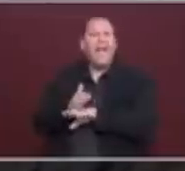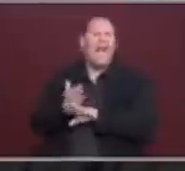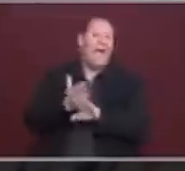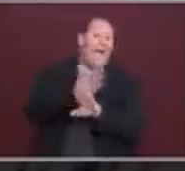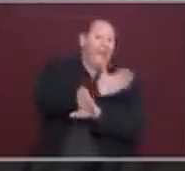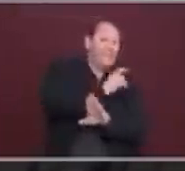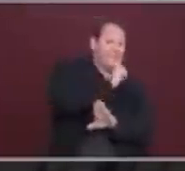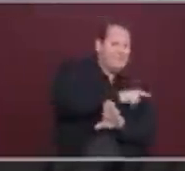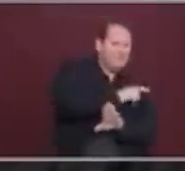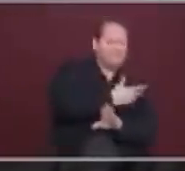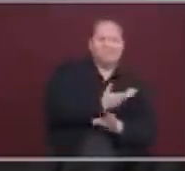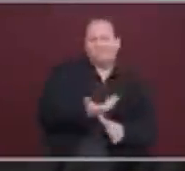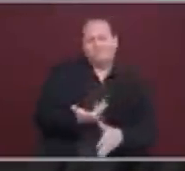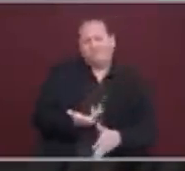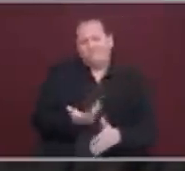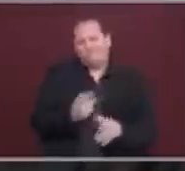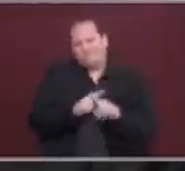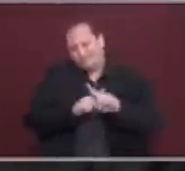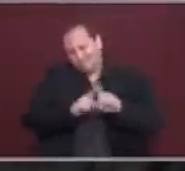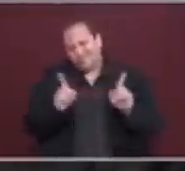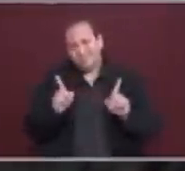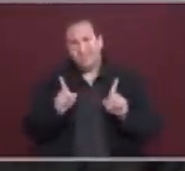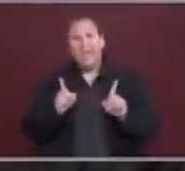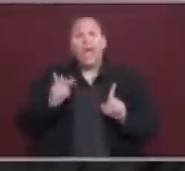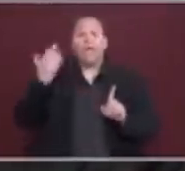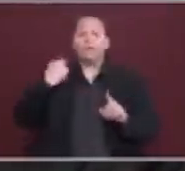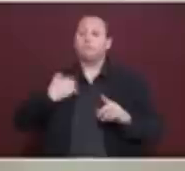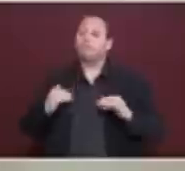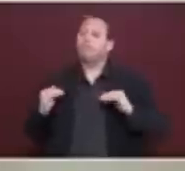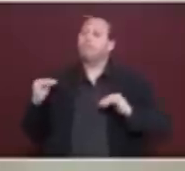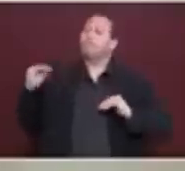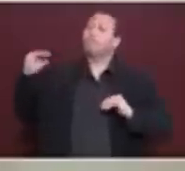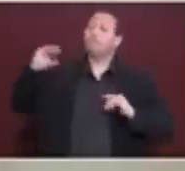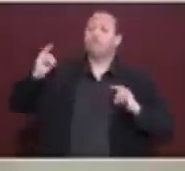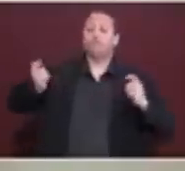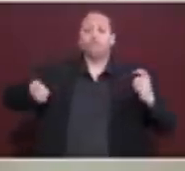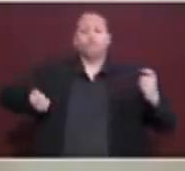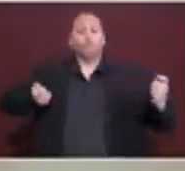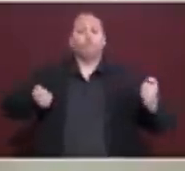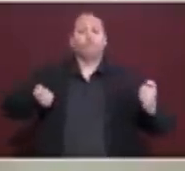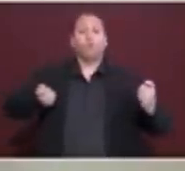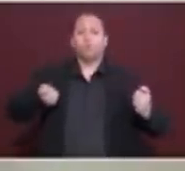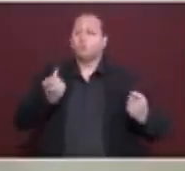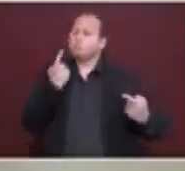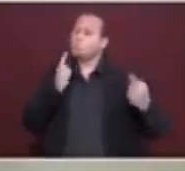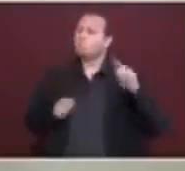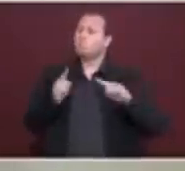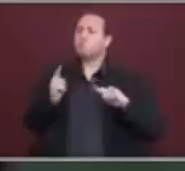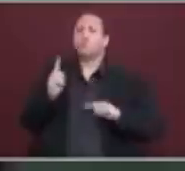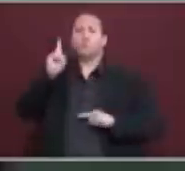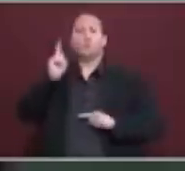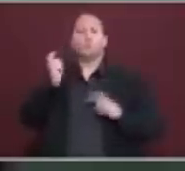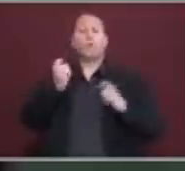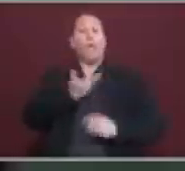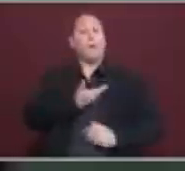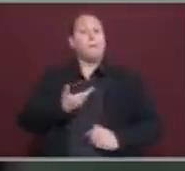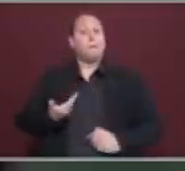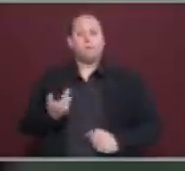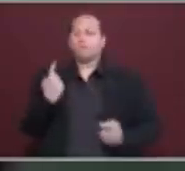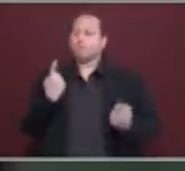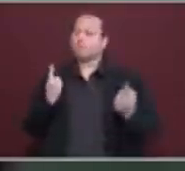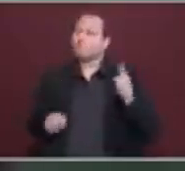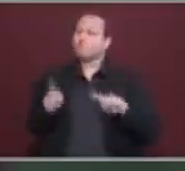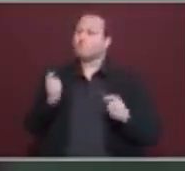de que el poder de los poderes era el ejecutivo del presidente